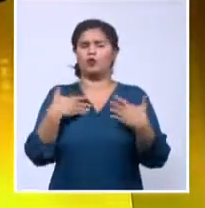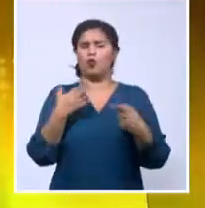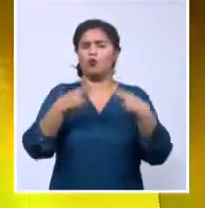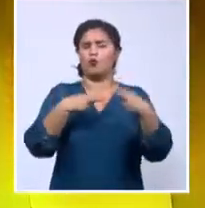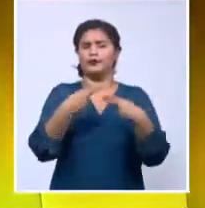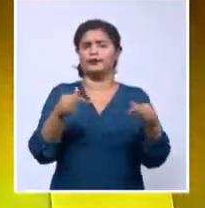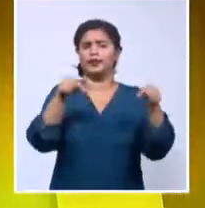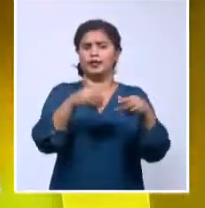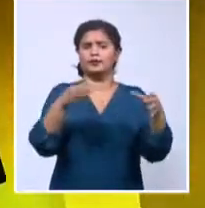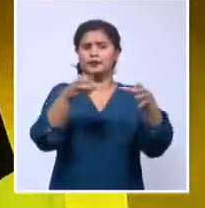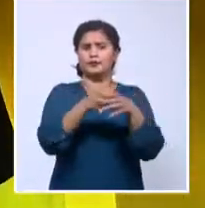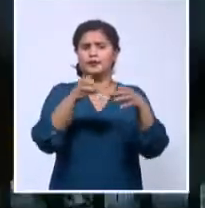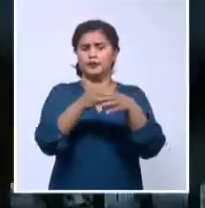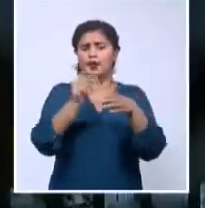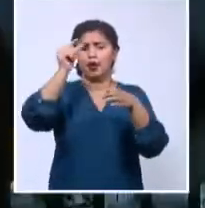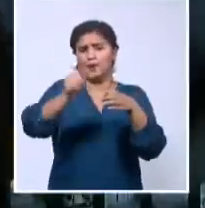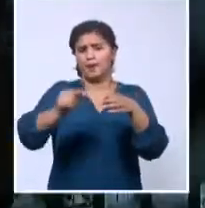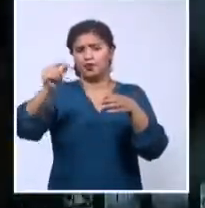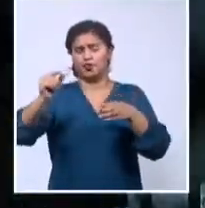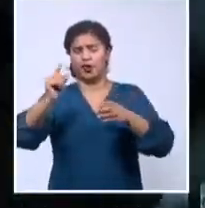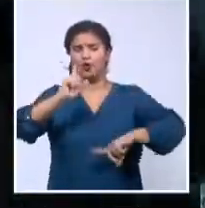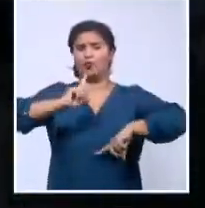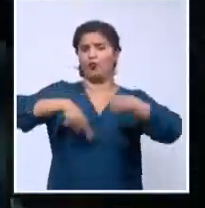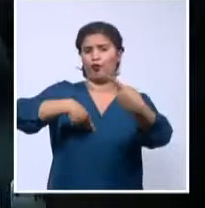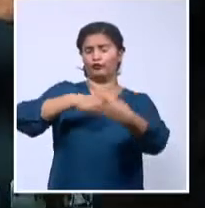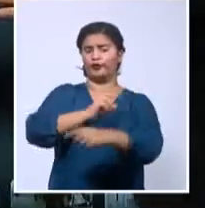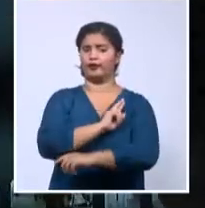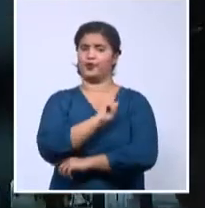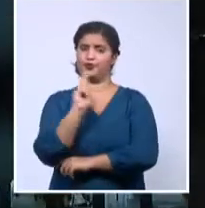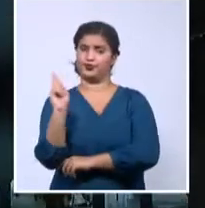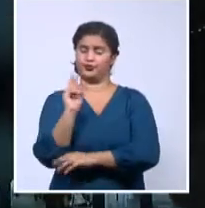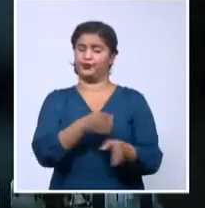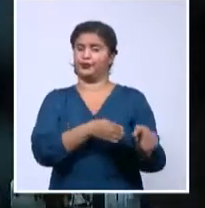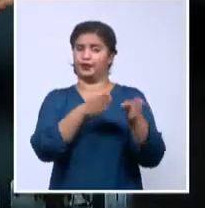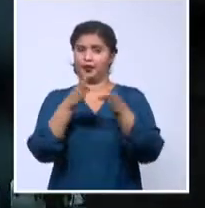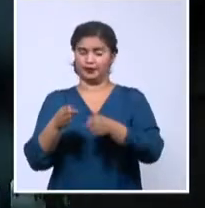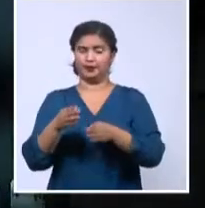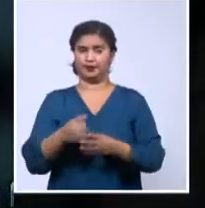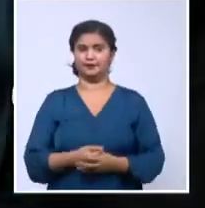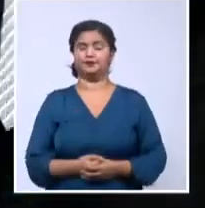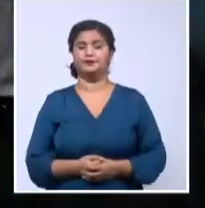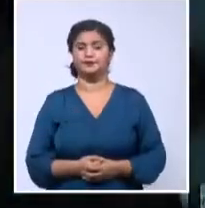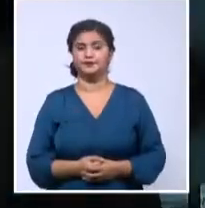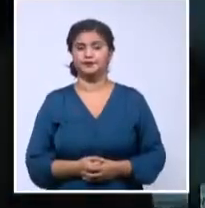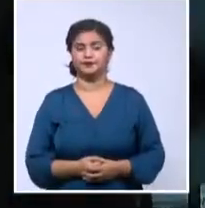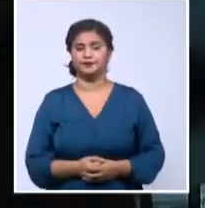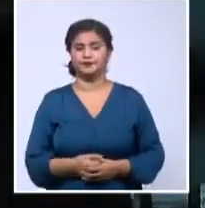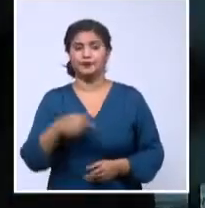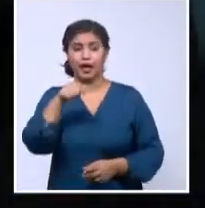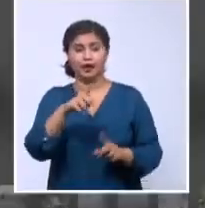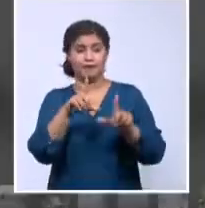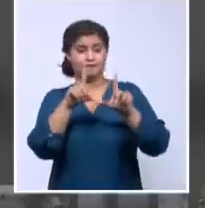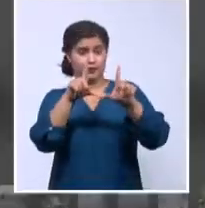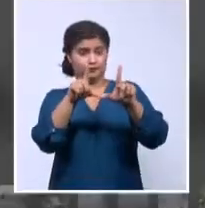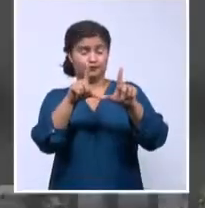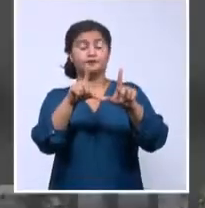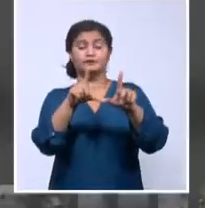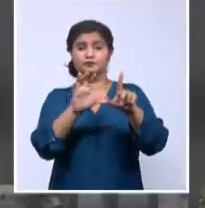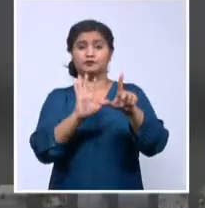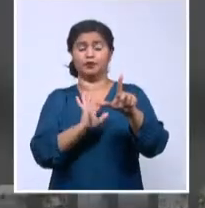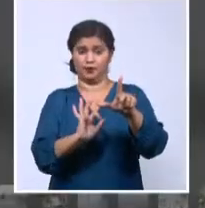dicen independientes, de qué se acordó en la reunión. Lo comparto con ustedes. Una captura de pantalla rápidamente que hice